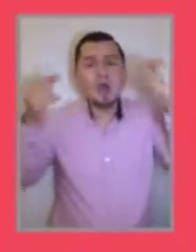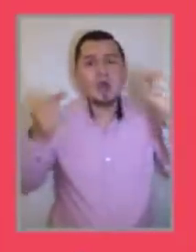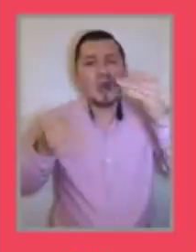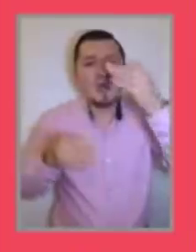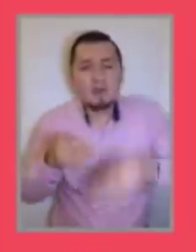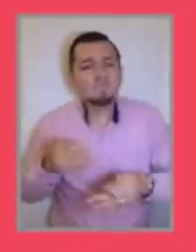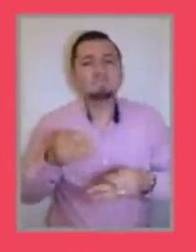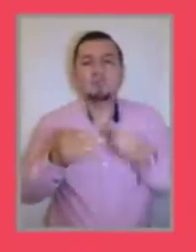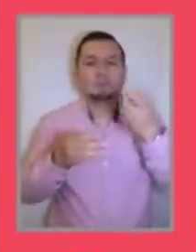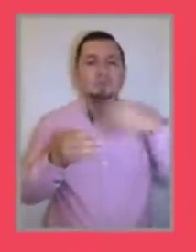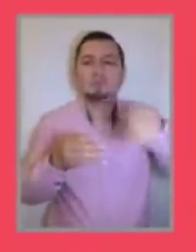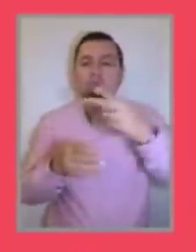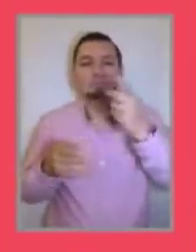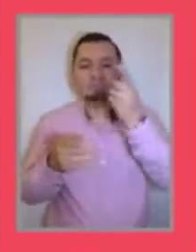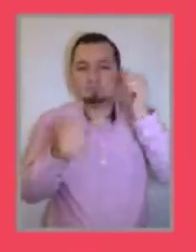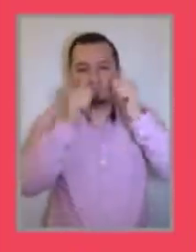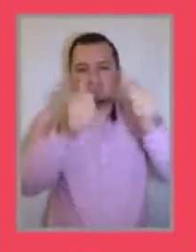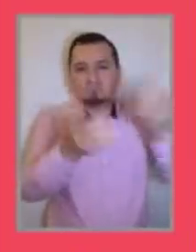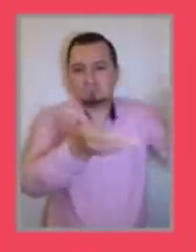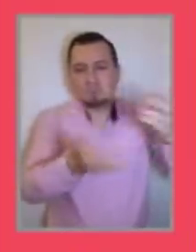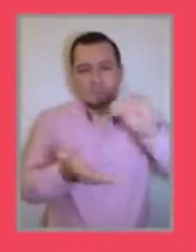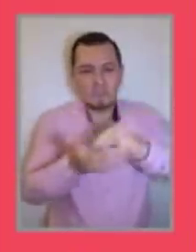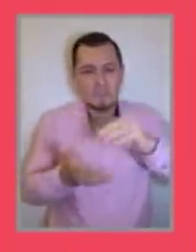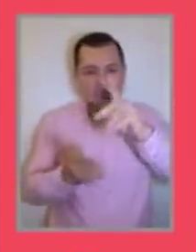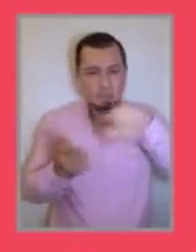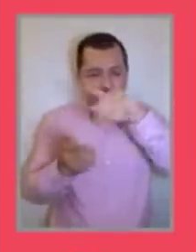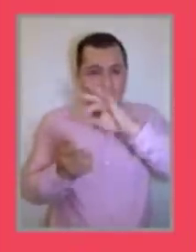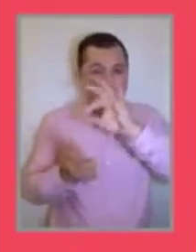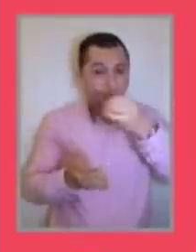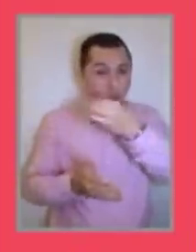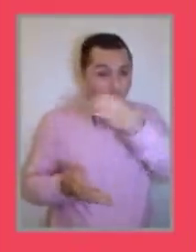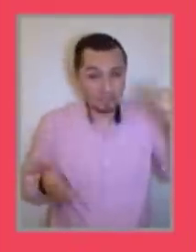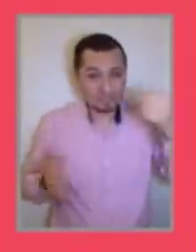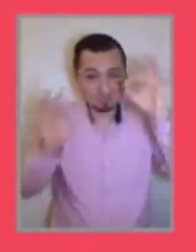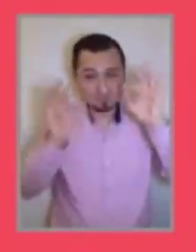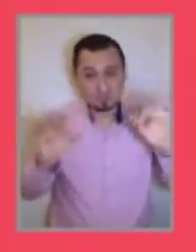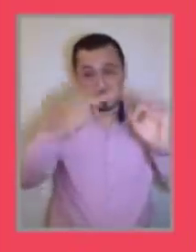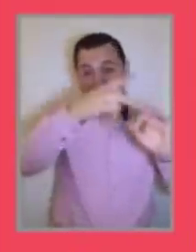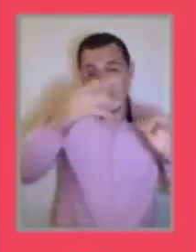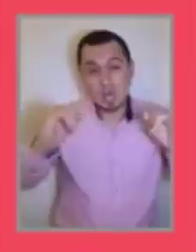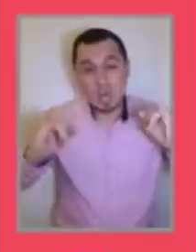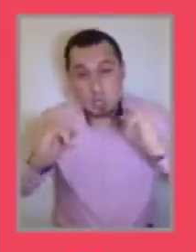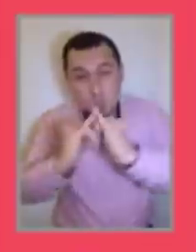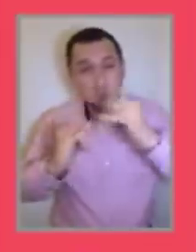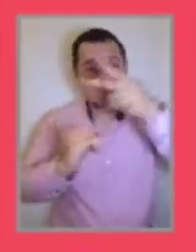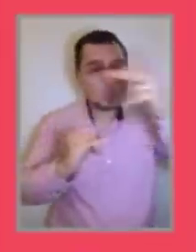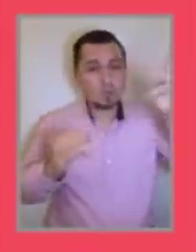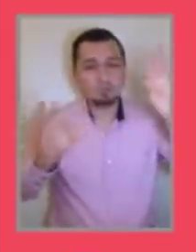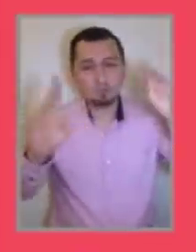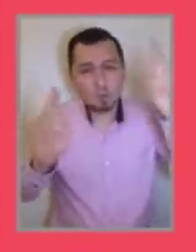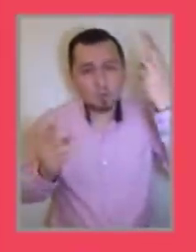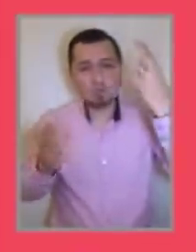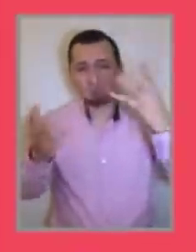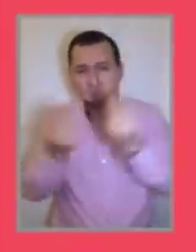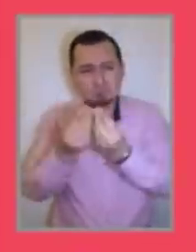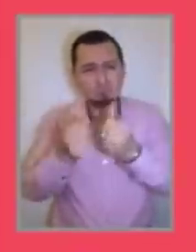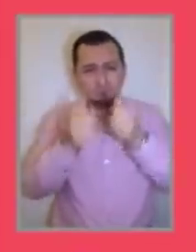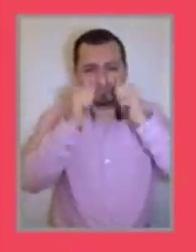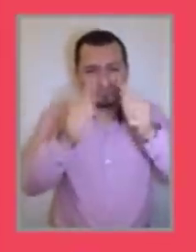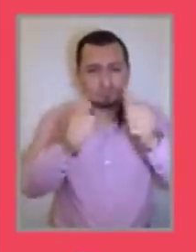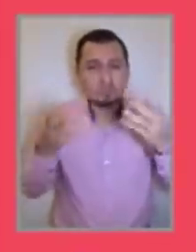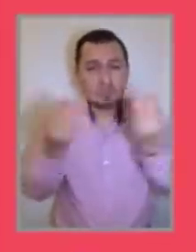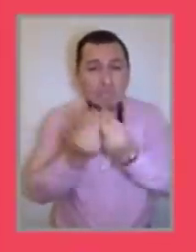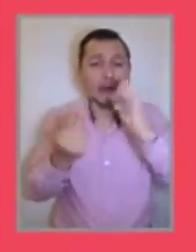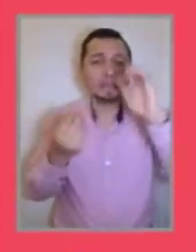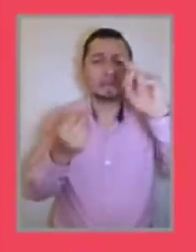La diferencia fue que nos ajustamos al calendario oficial de cada institución educativa y por eso integramos la etapa 1